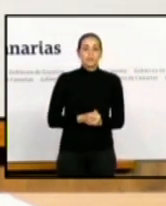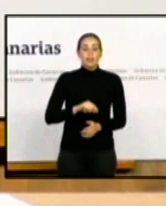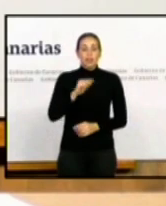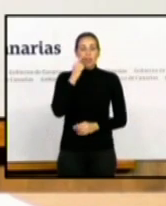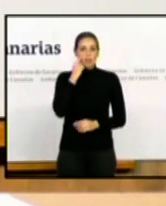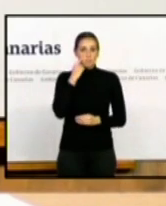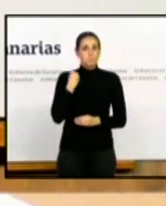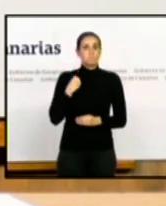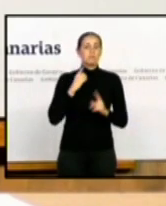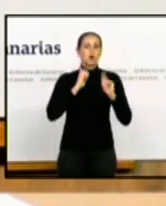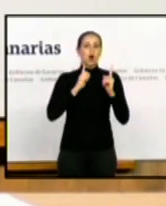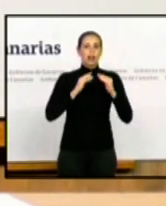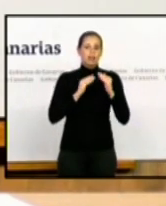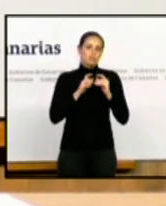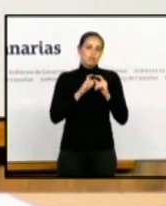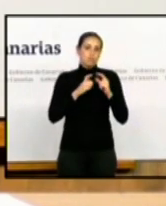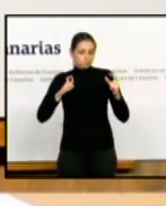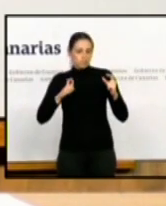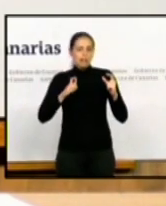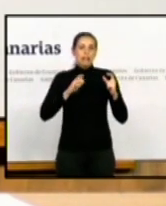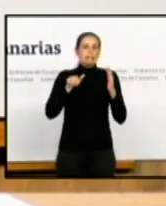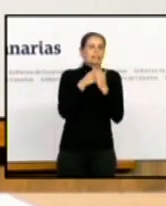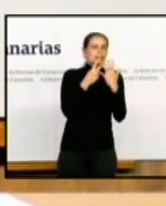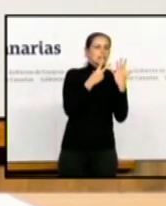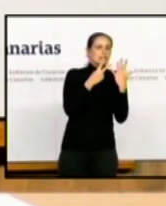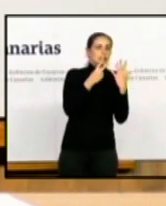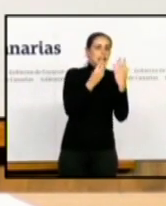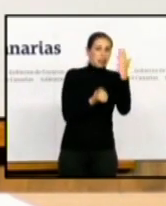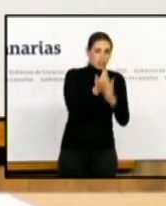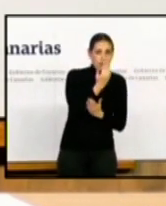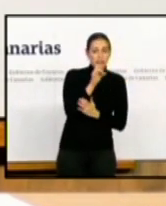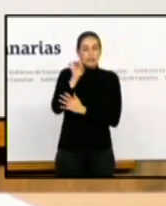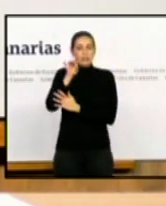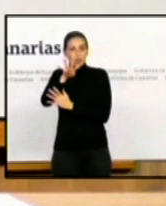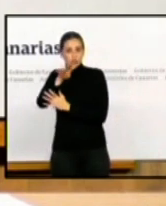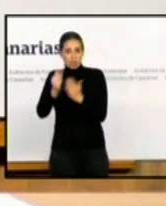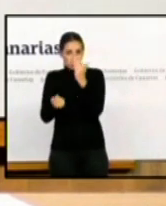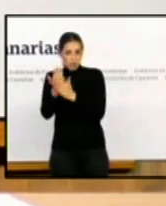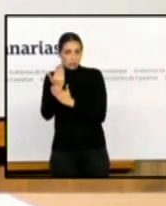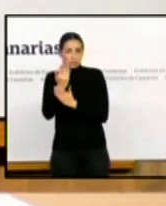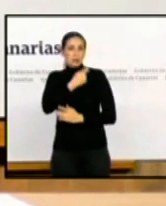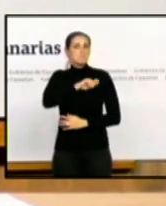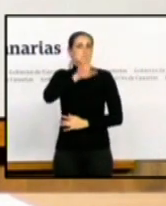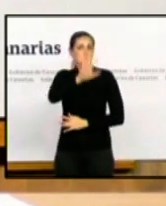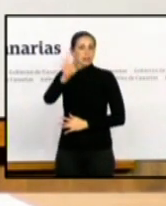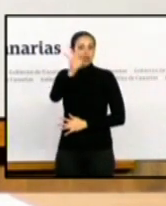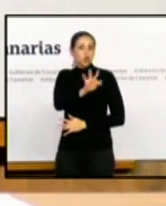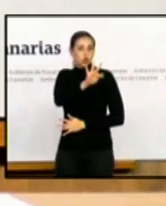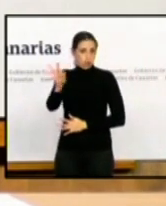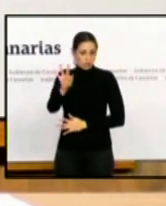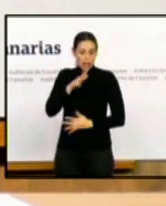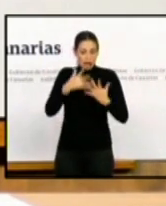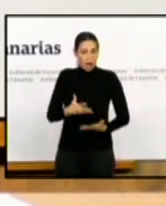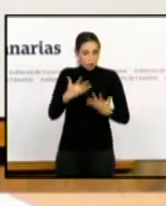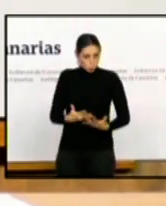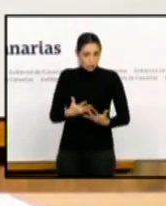acumulada en 7 días y 14 días, España en su conjunto tiene una incidencia acumulada a día de hoy